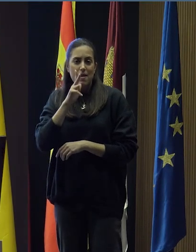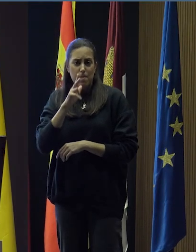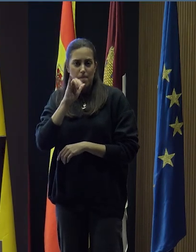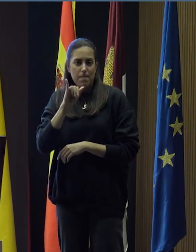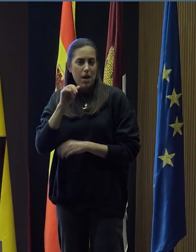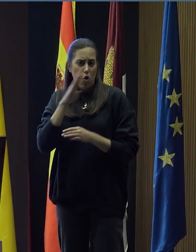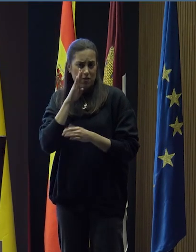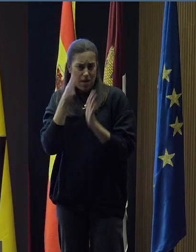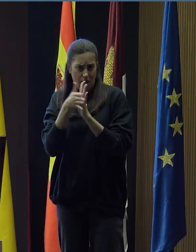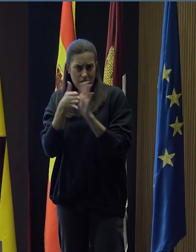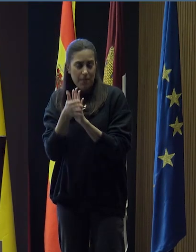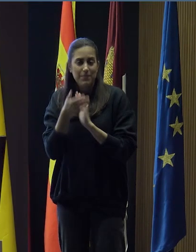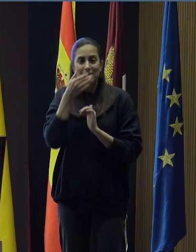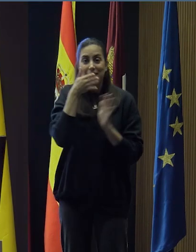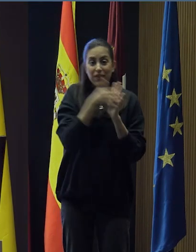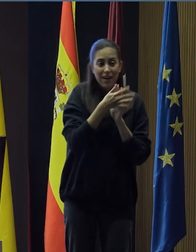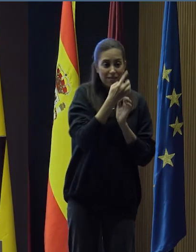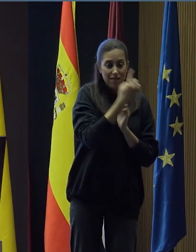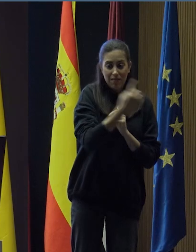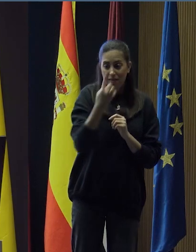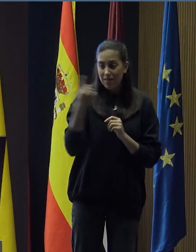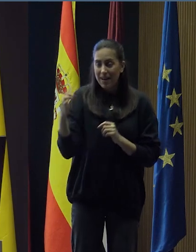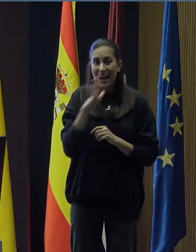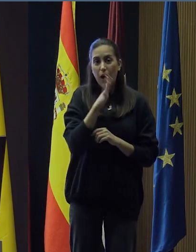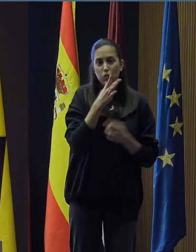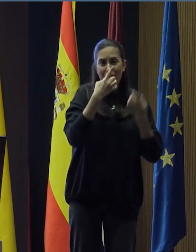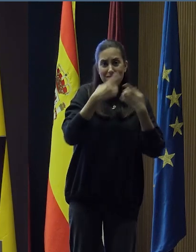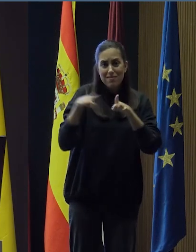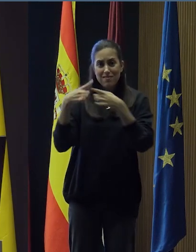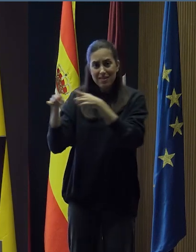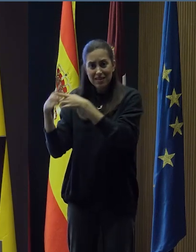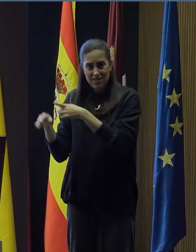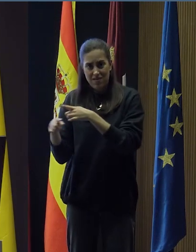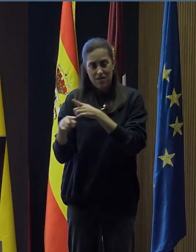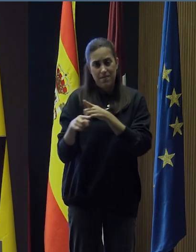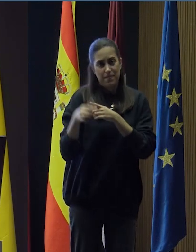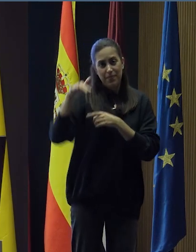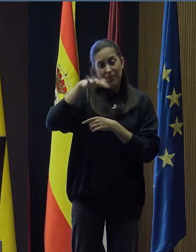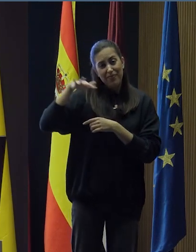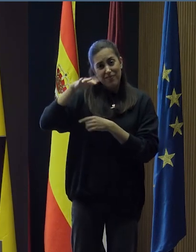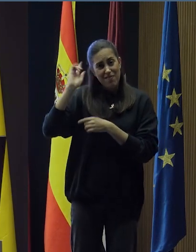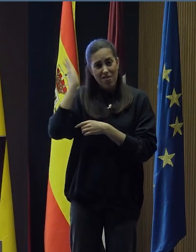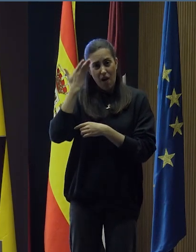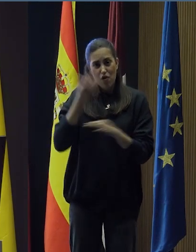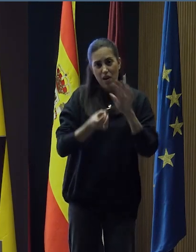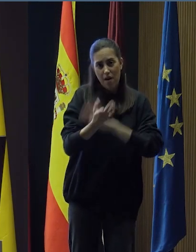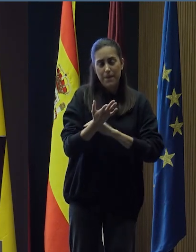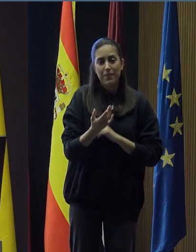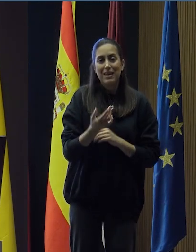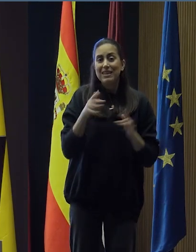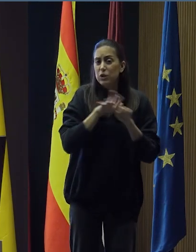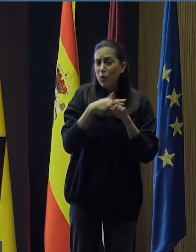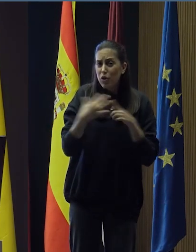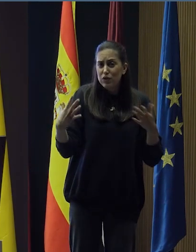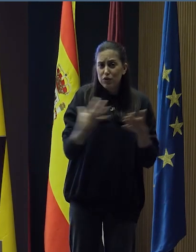Entonces, lo que es distinto en cada demencia es la causa que provoca inicialmente ese daño neuronal. En todos los casos,